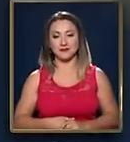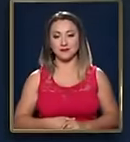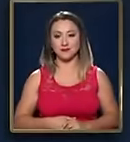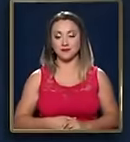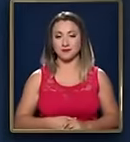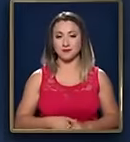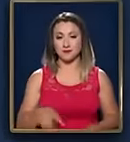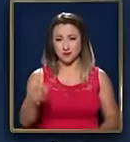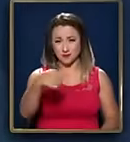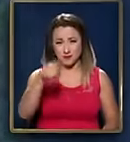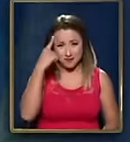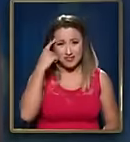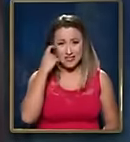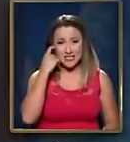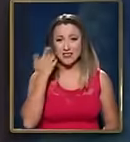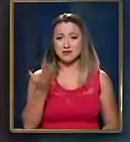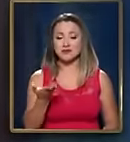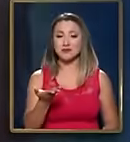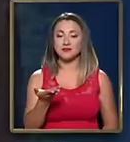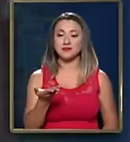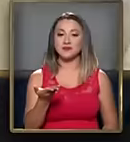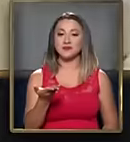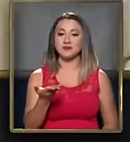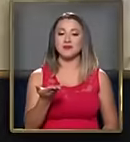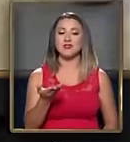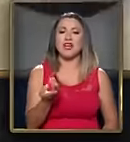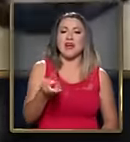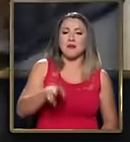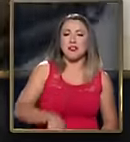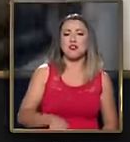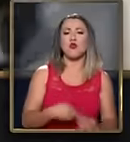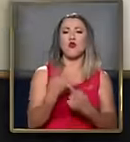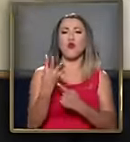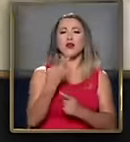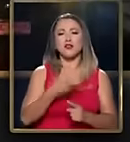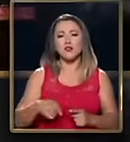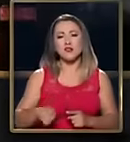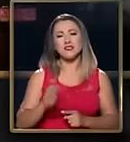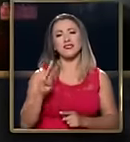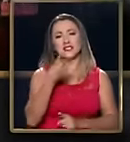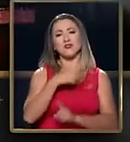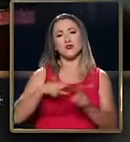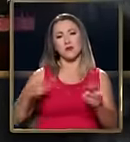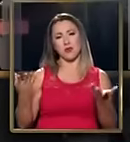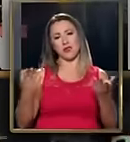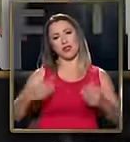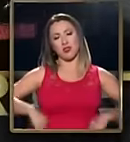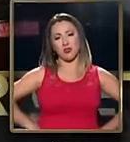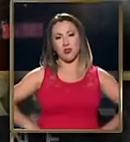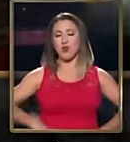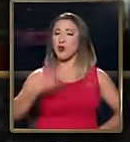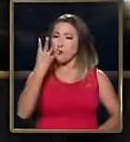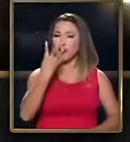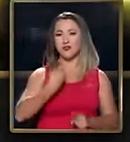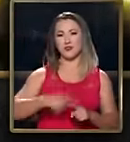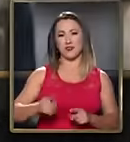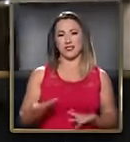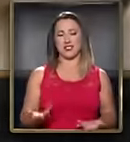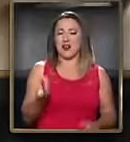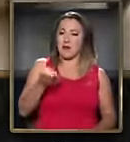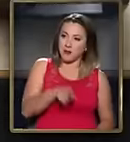Me van a creer que ha repetido 4 veces el tercero medio. 4 veces.